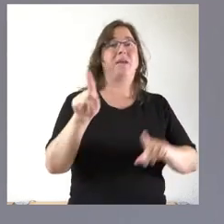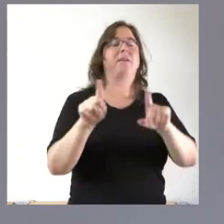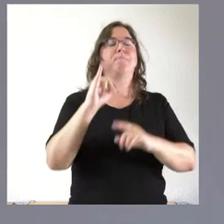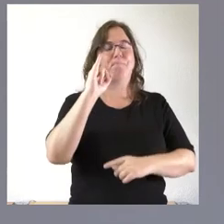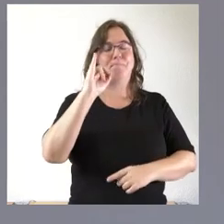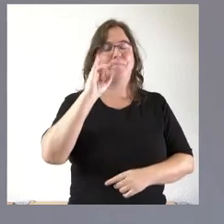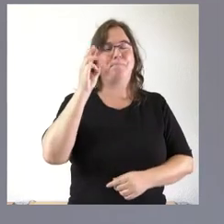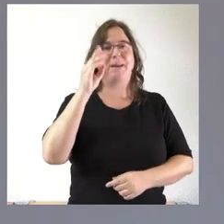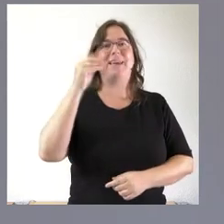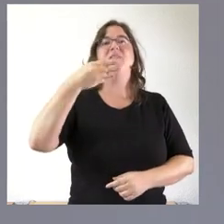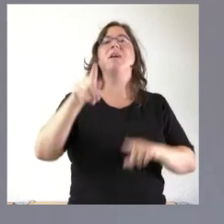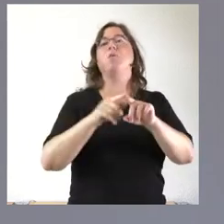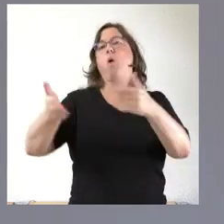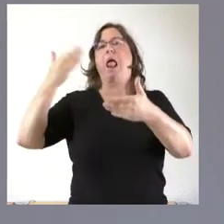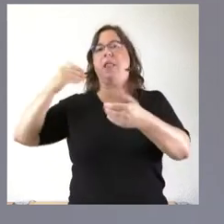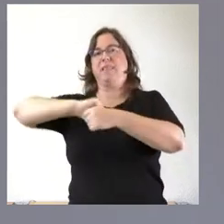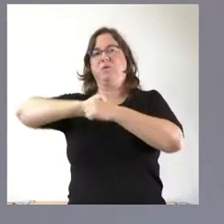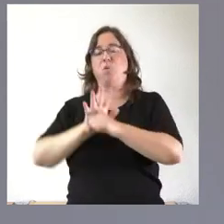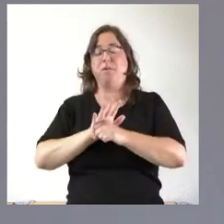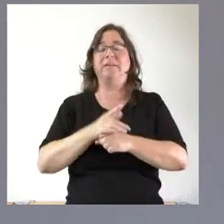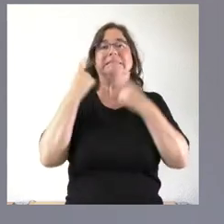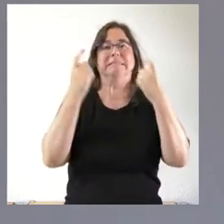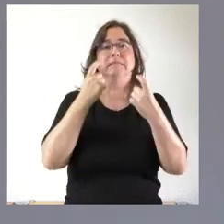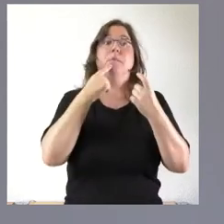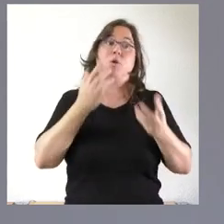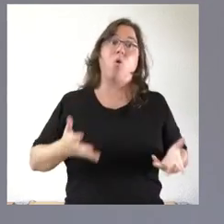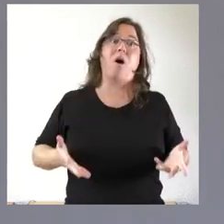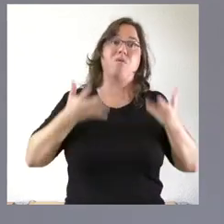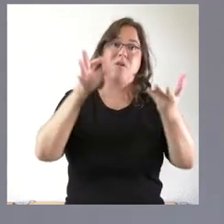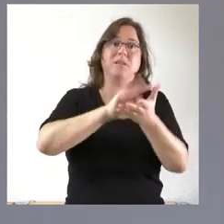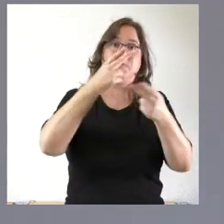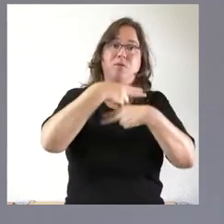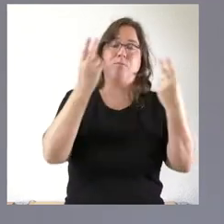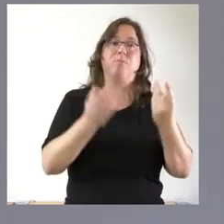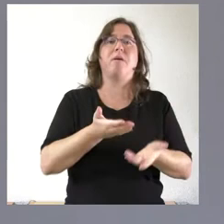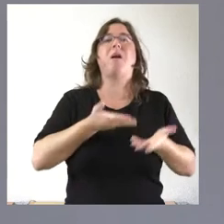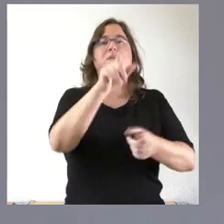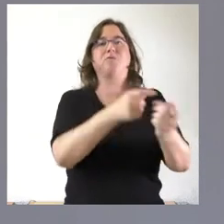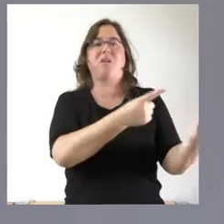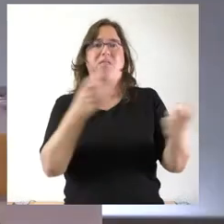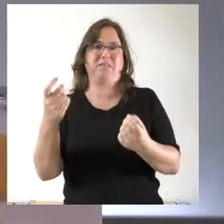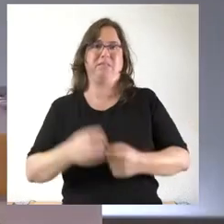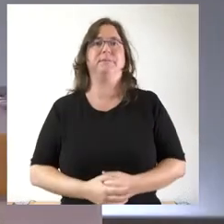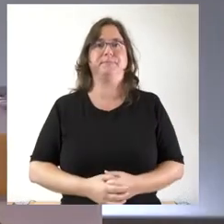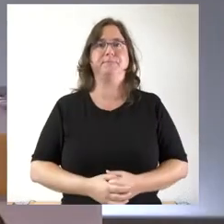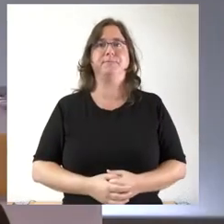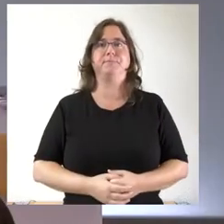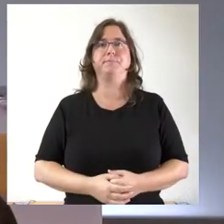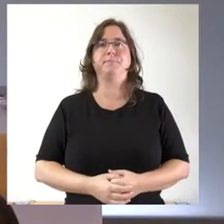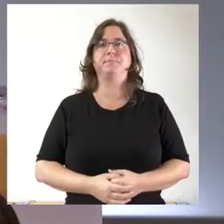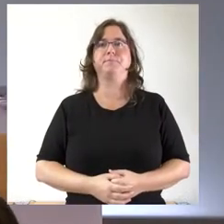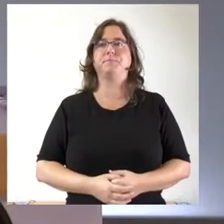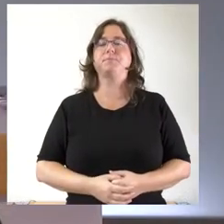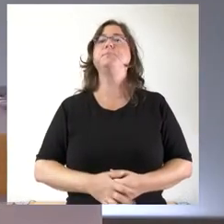de ayudar a las personas que más lo necesitan y mejorar los servicios públicos que ofrecemos al conjunto de las personas de Castilla y León.